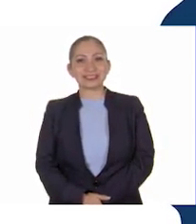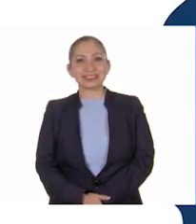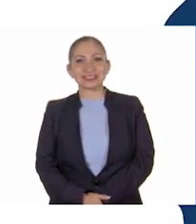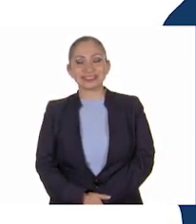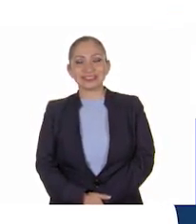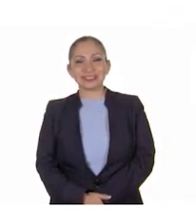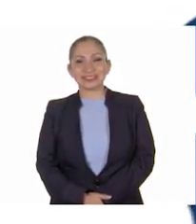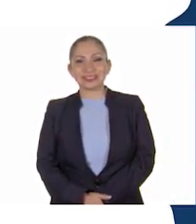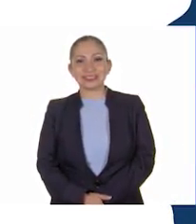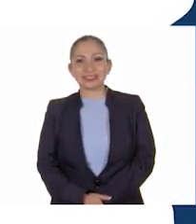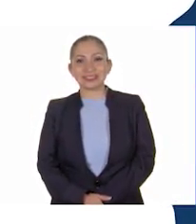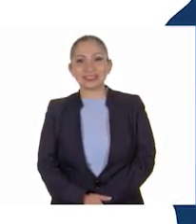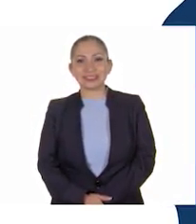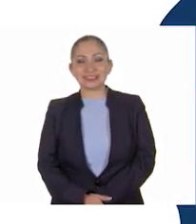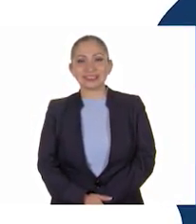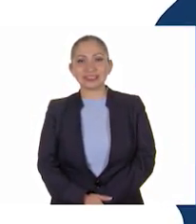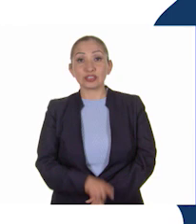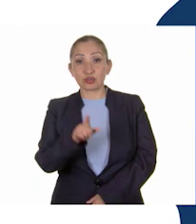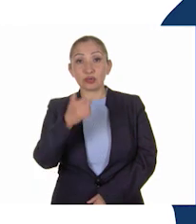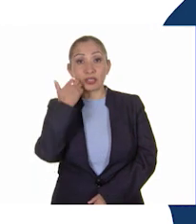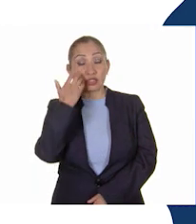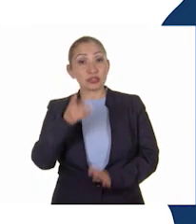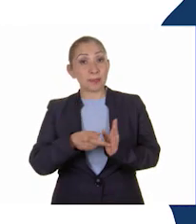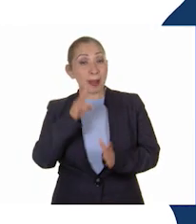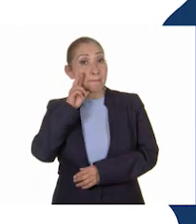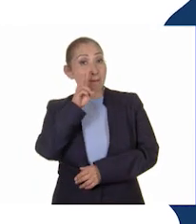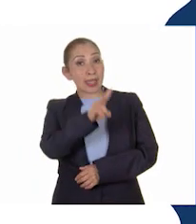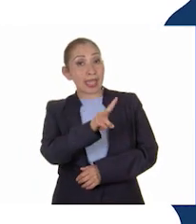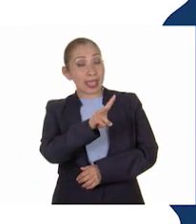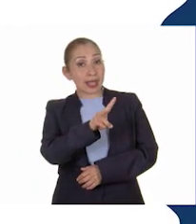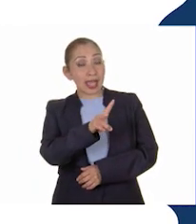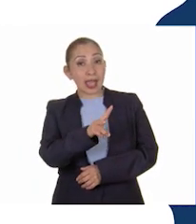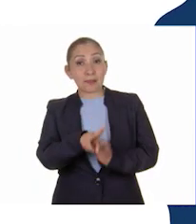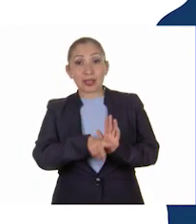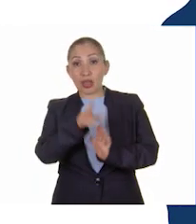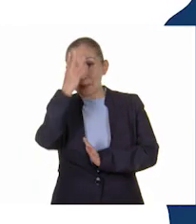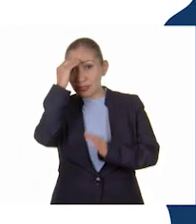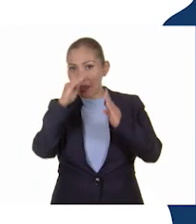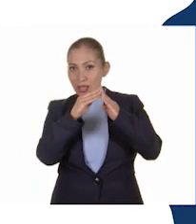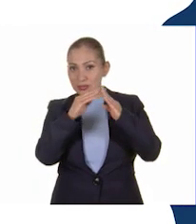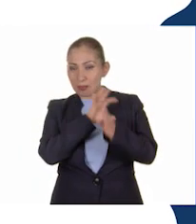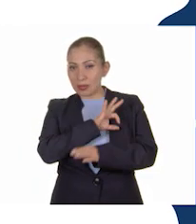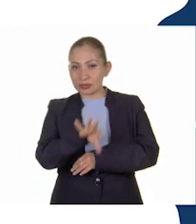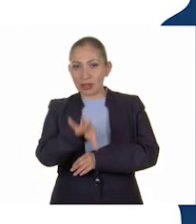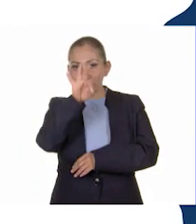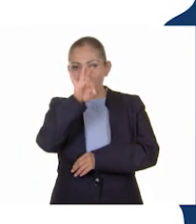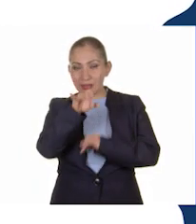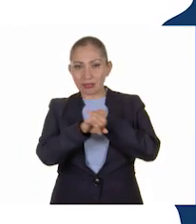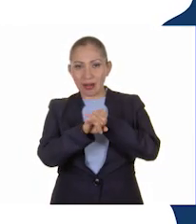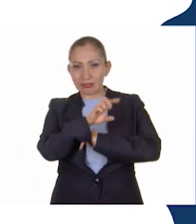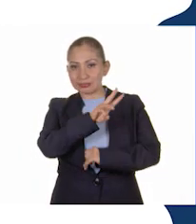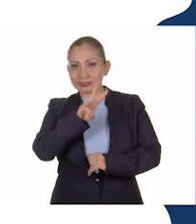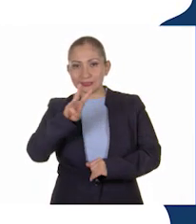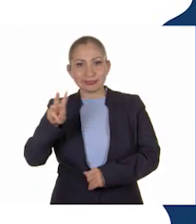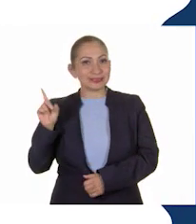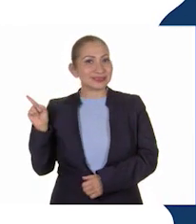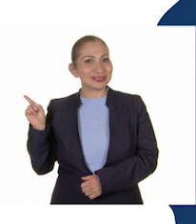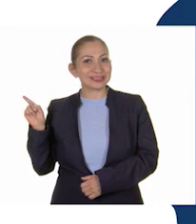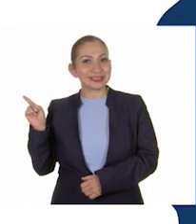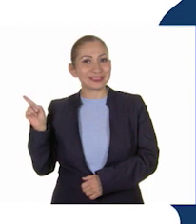conalitec.cep.gov.mx. Si quieres volver a ver los programas de Aprende en Casa, los puedes encontrar en la siguiente liga: